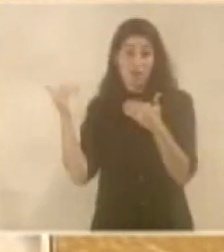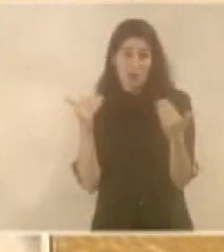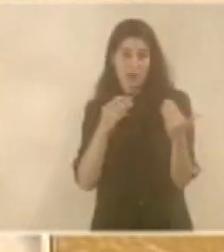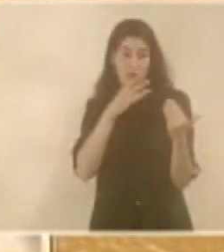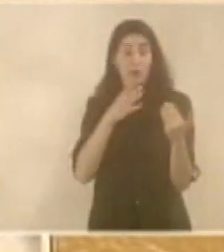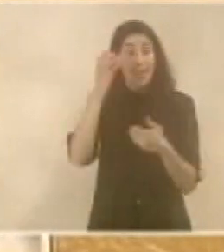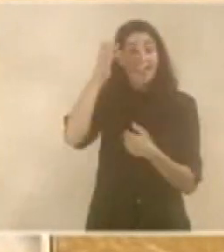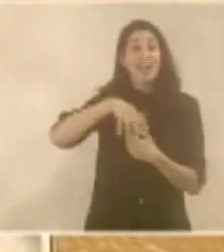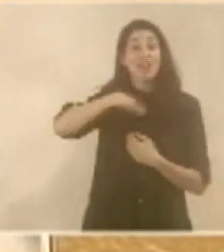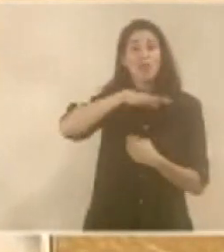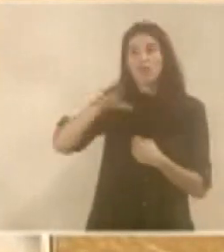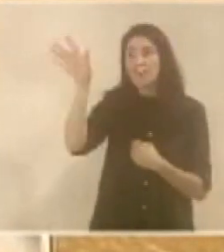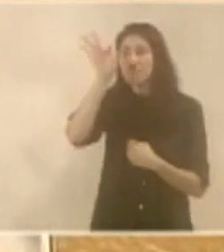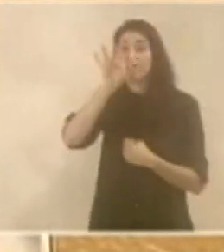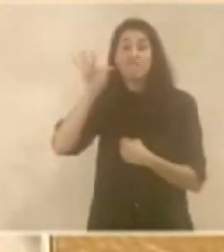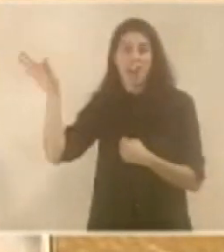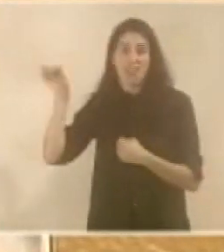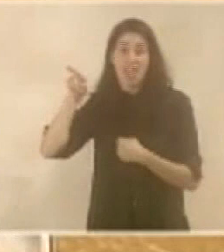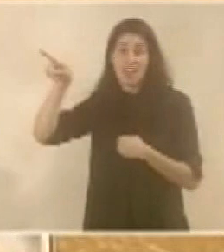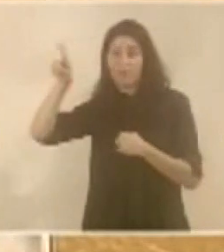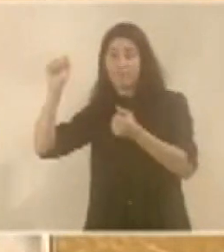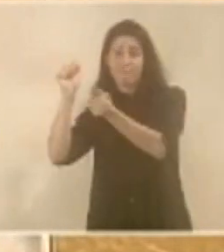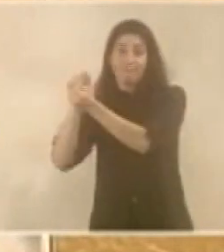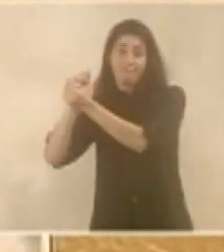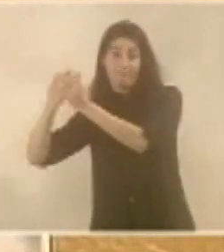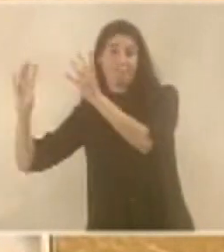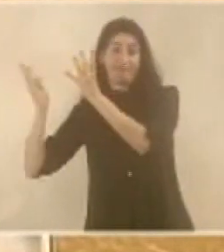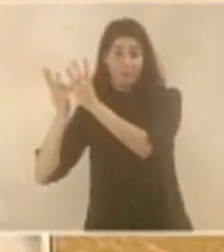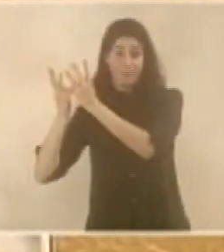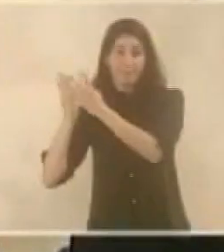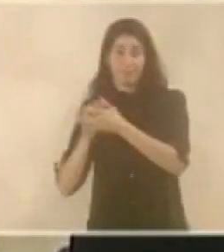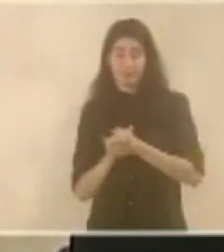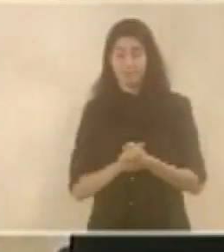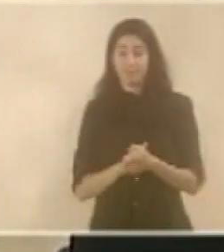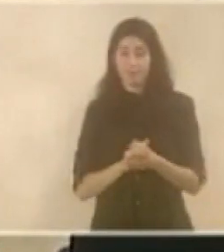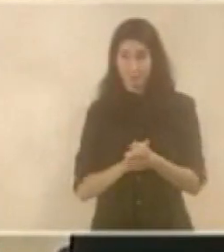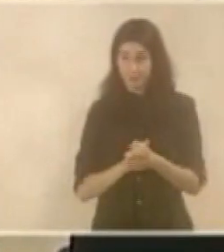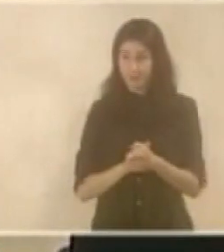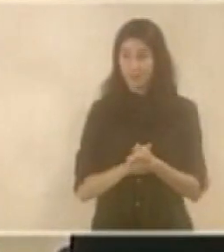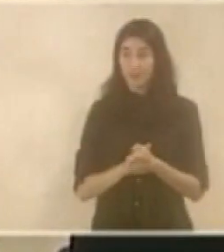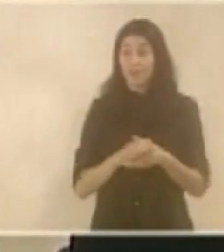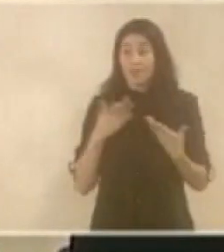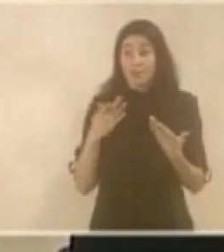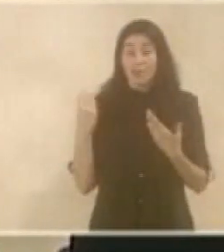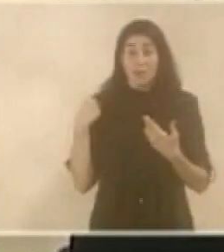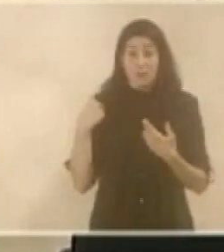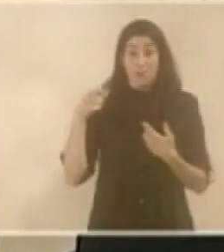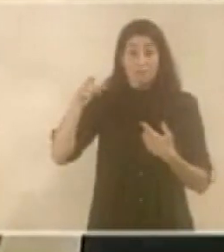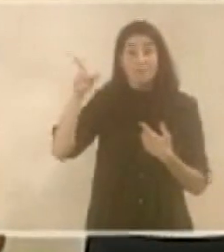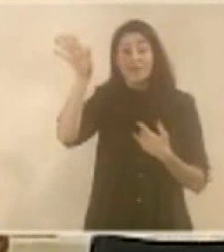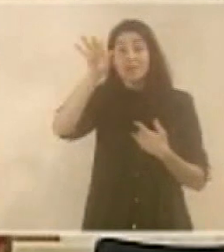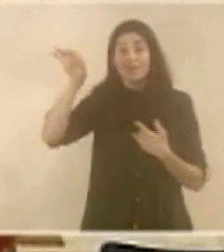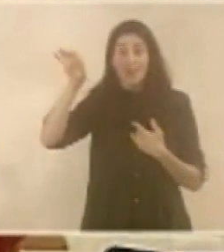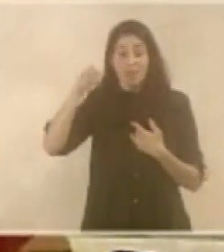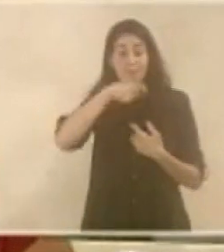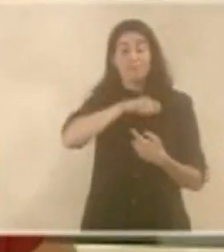Francia. La invasión francesa condujo al derrumbe de nuestra monarquía, creando un vacío de poder que llenó de